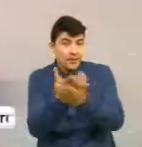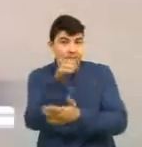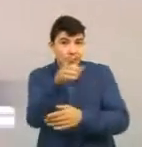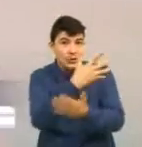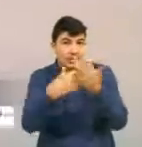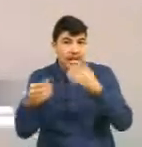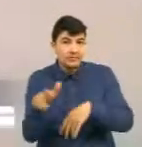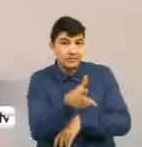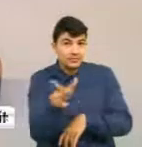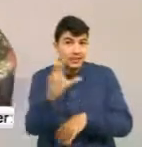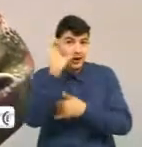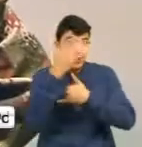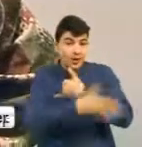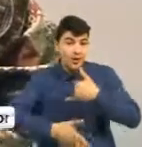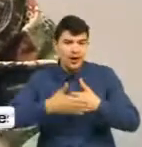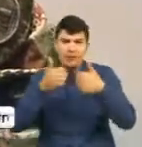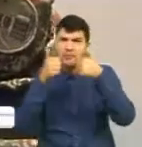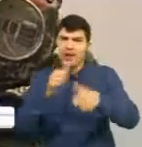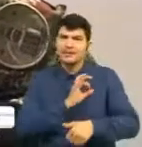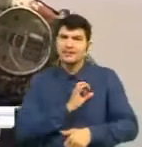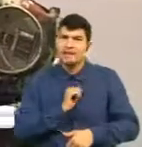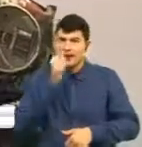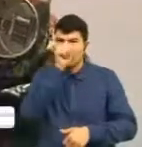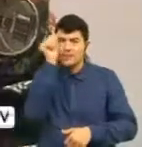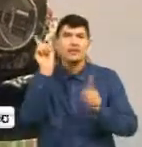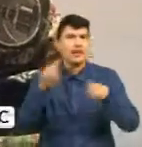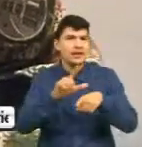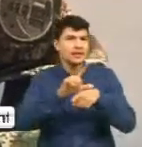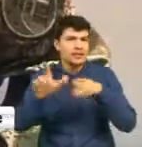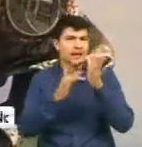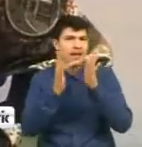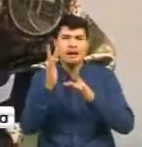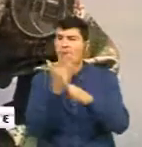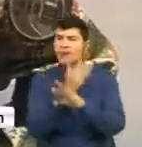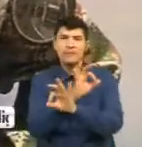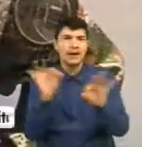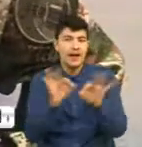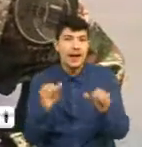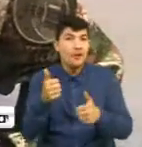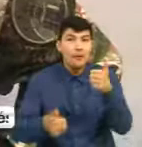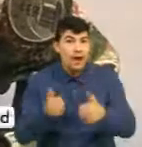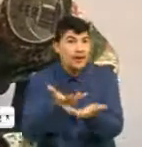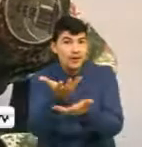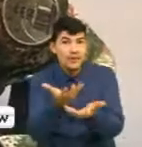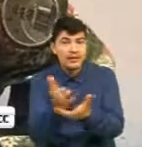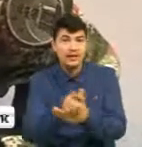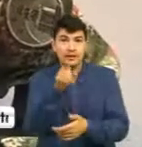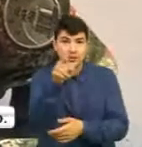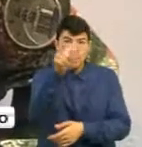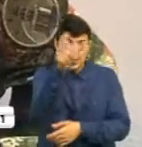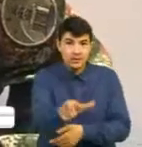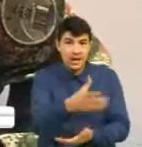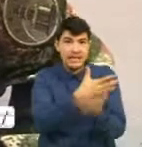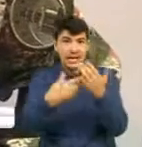para que tengan un buen fin de semana, una Semana Santa sin ningún problema, es que las personas que van a salir y van a entrar y